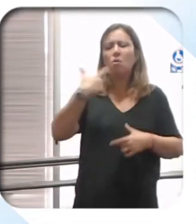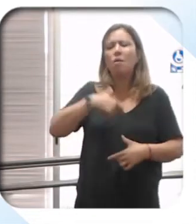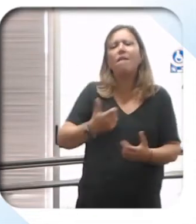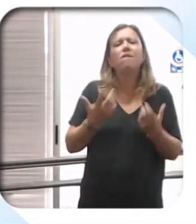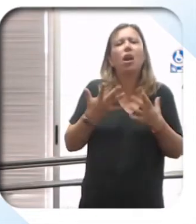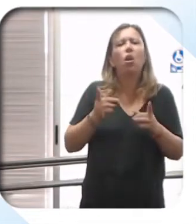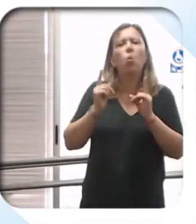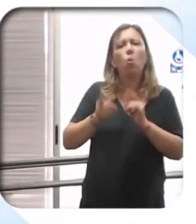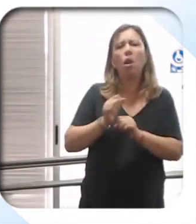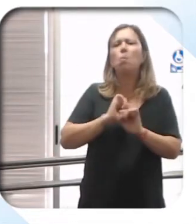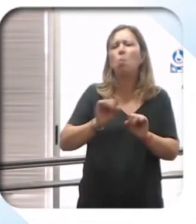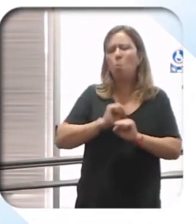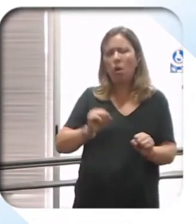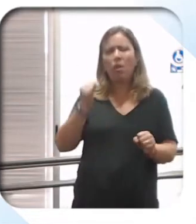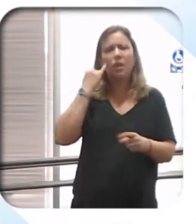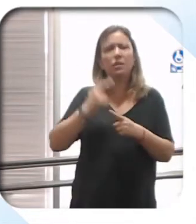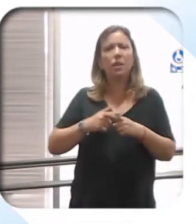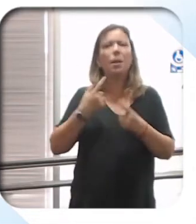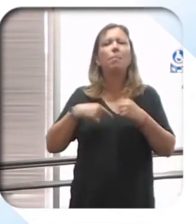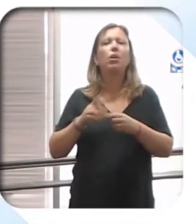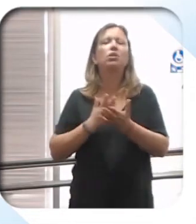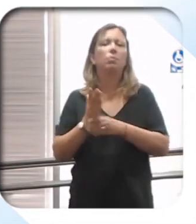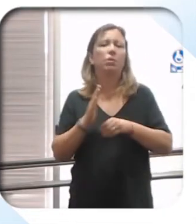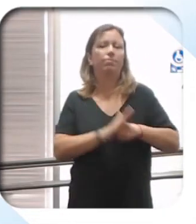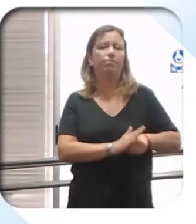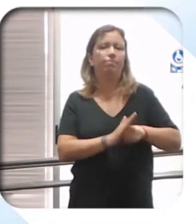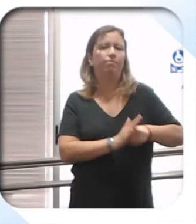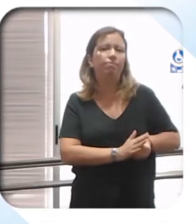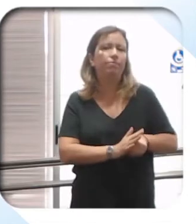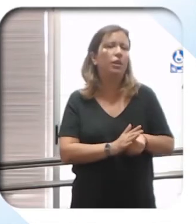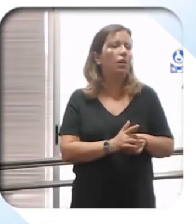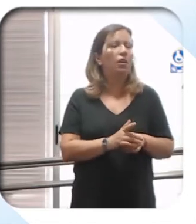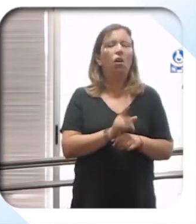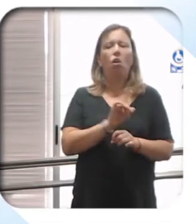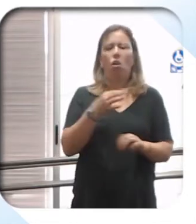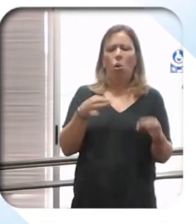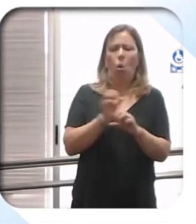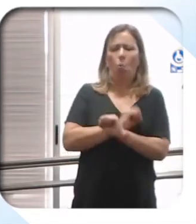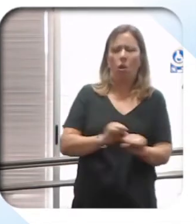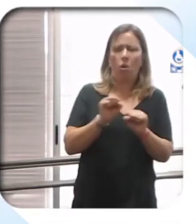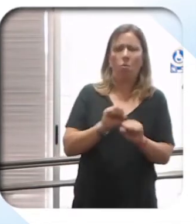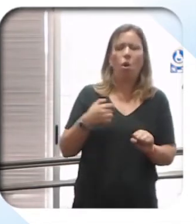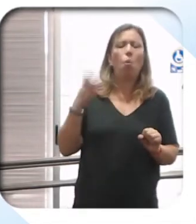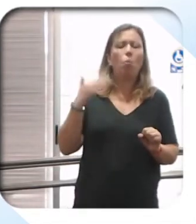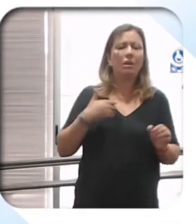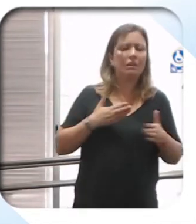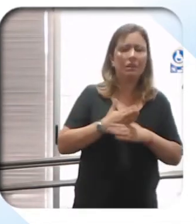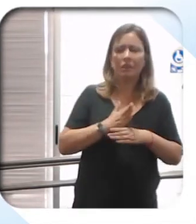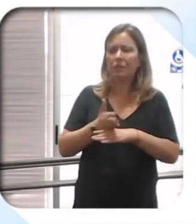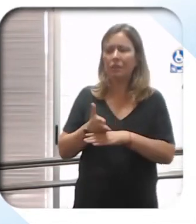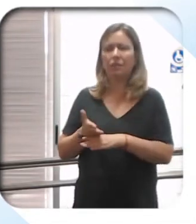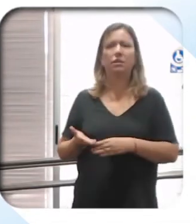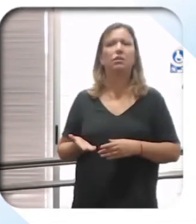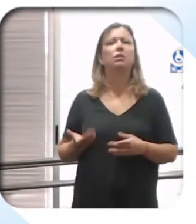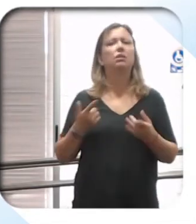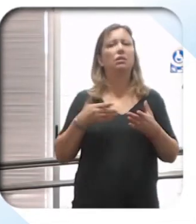con muchas posibilidades de goce. El problema es que está muy reprimido, muy corregido, y no tengo espacios.